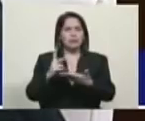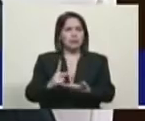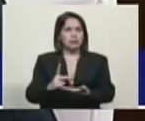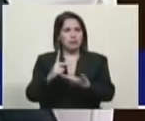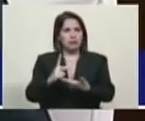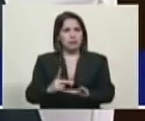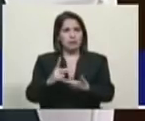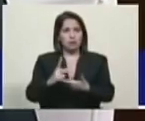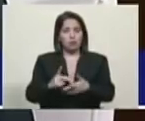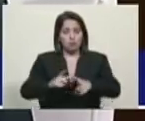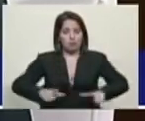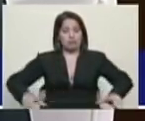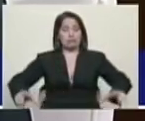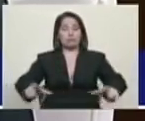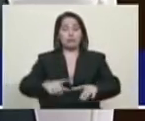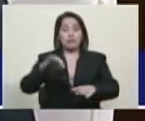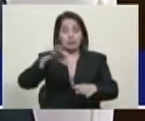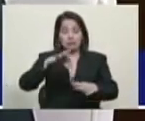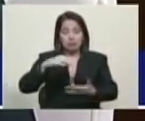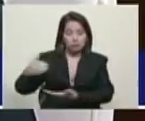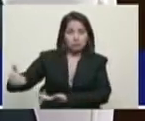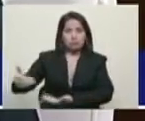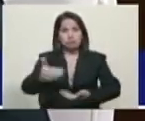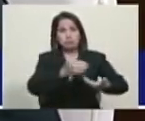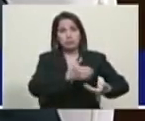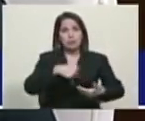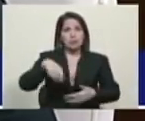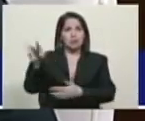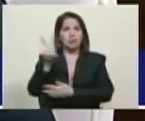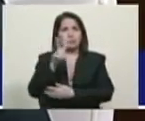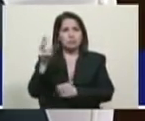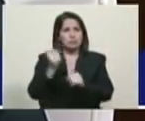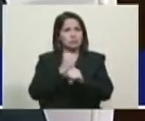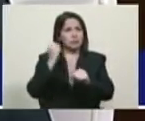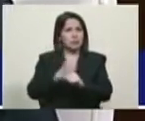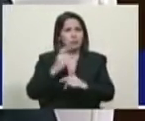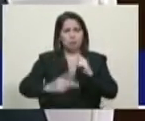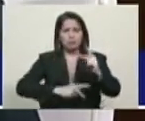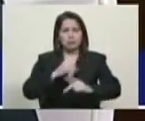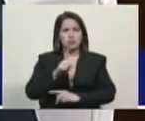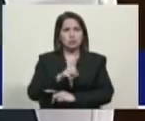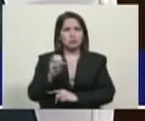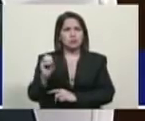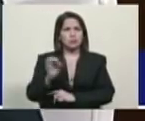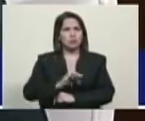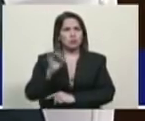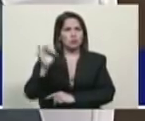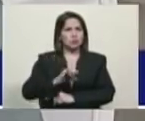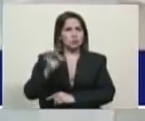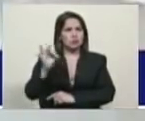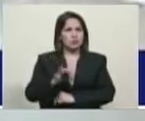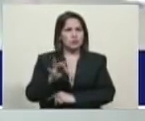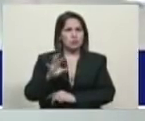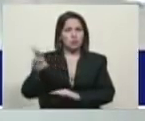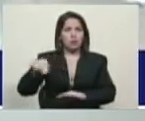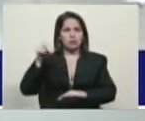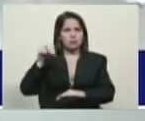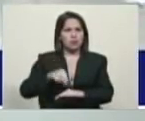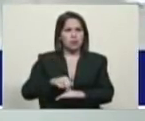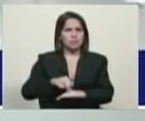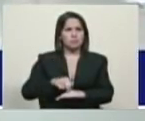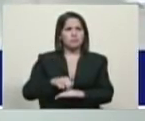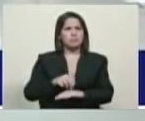se incorporan al banco de semillas que ya en Venezuela se vienen trabajando y que se produce un 100% la semilla nacional de arroz en el